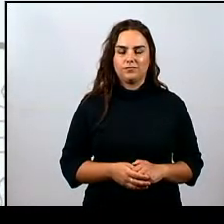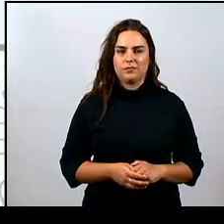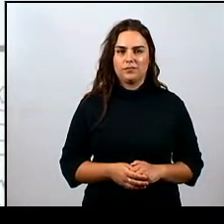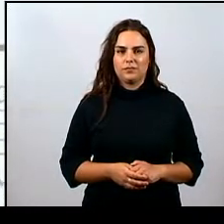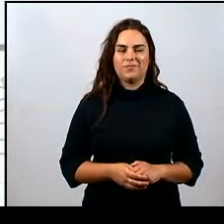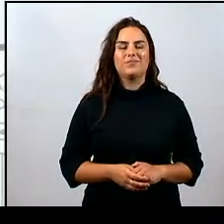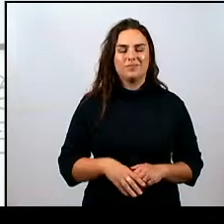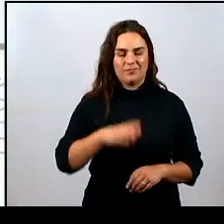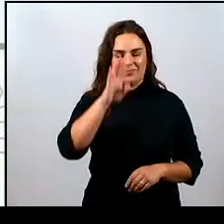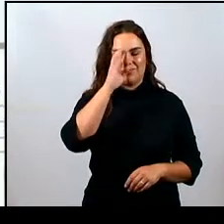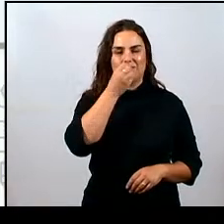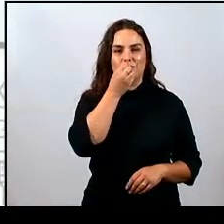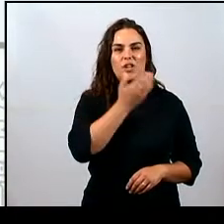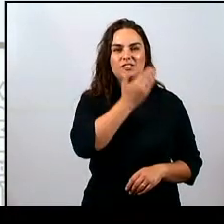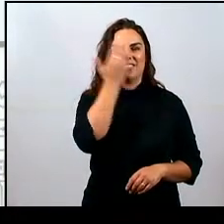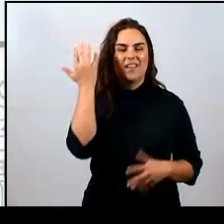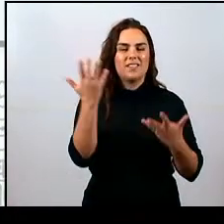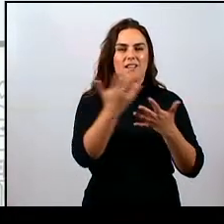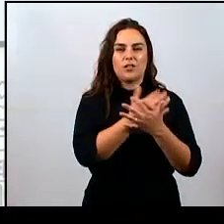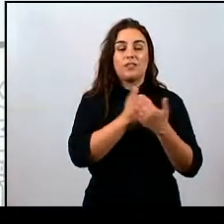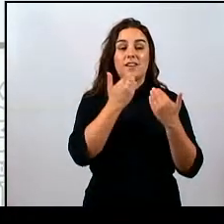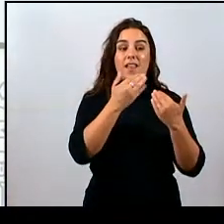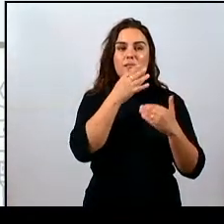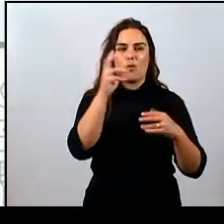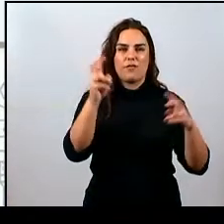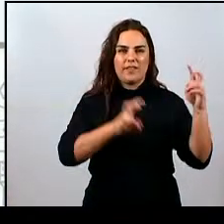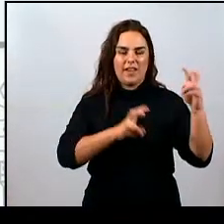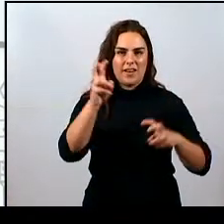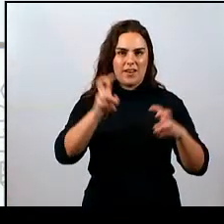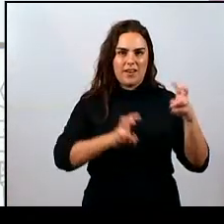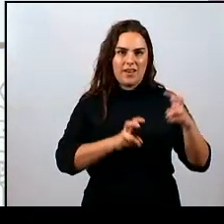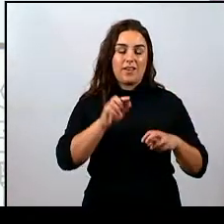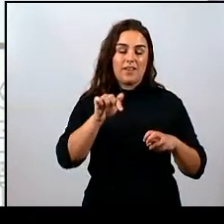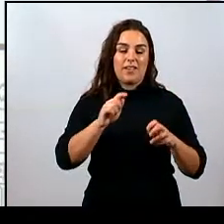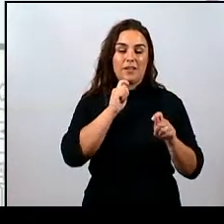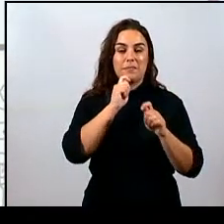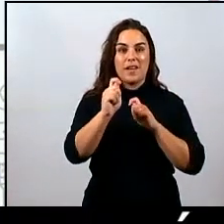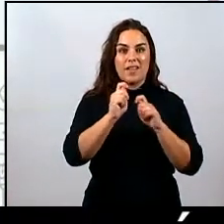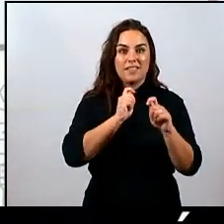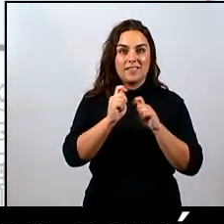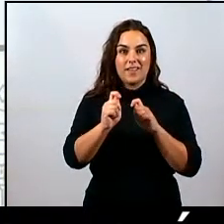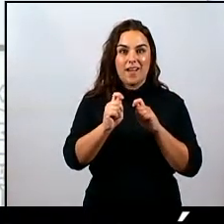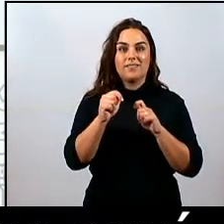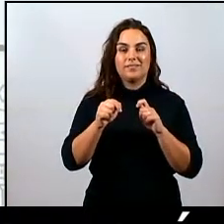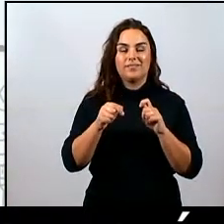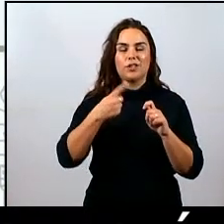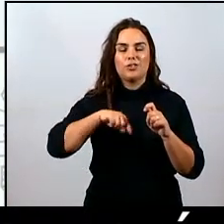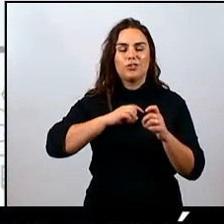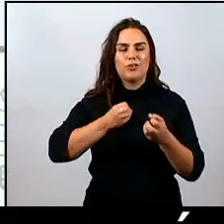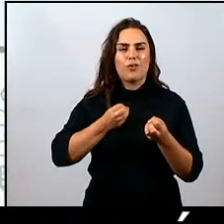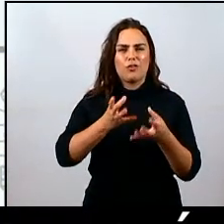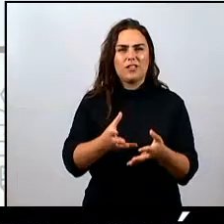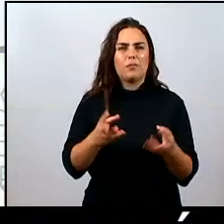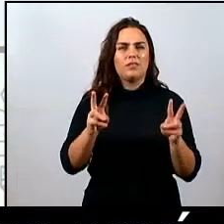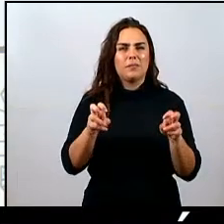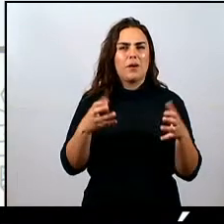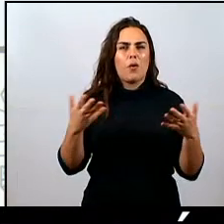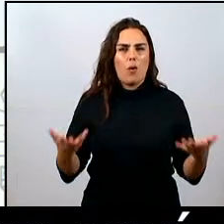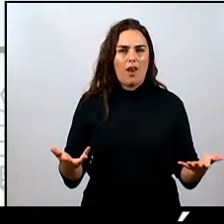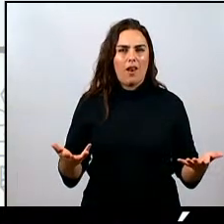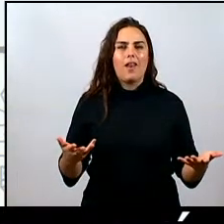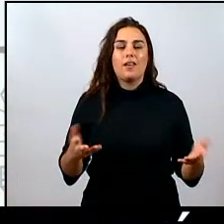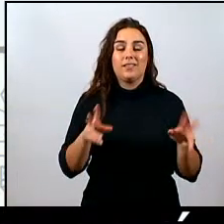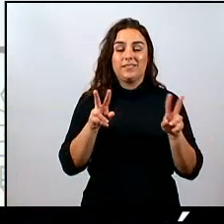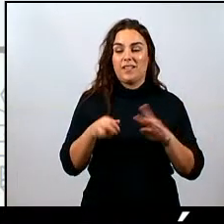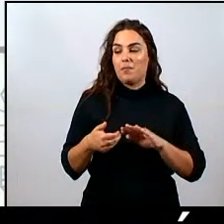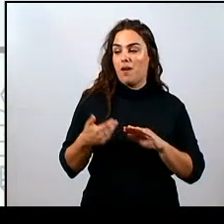Bueno, muy buenos días a todos. Muchas gracias por estar aquí en esta rueda de prensa donde vamos a informarles de los asuntos que